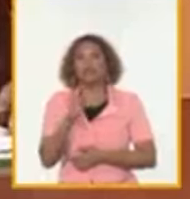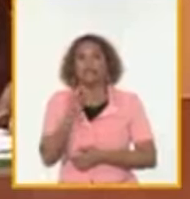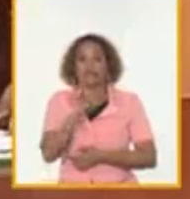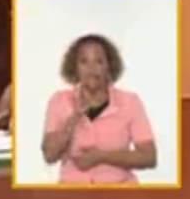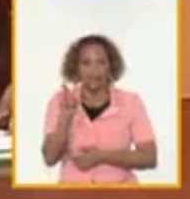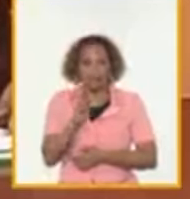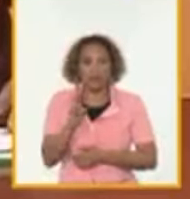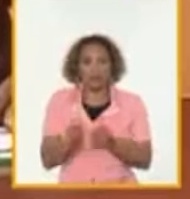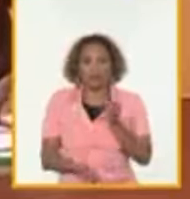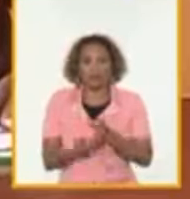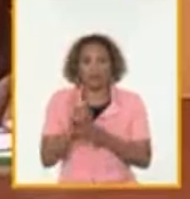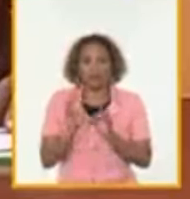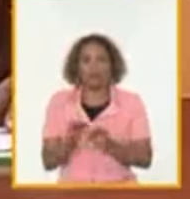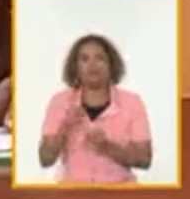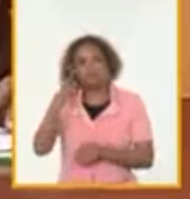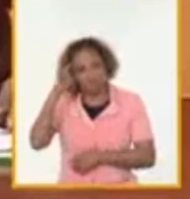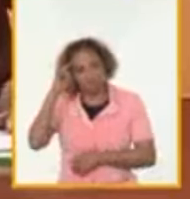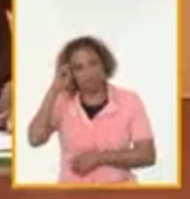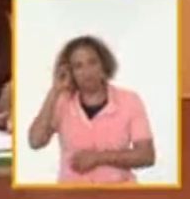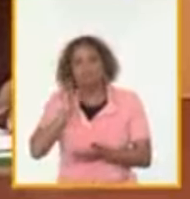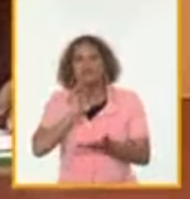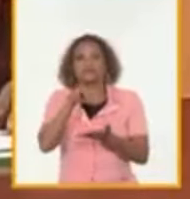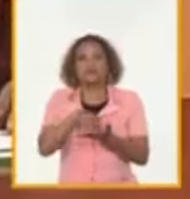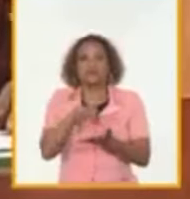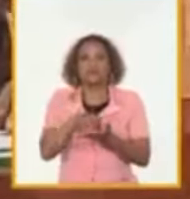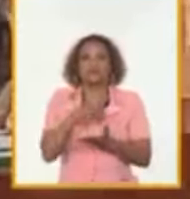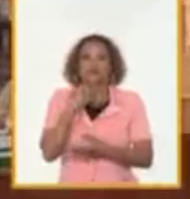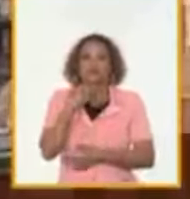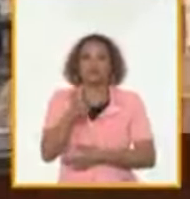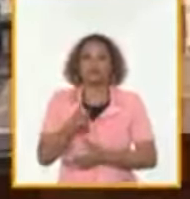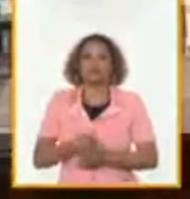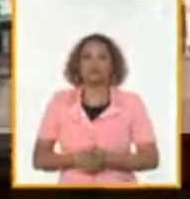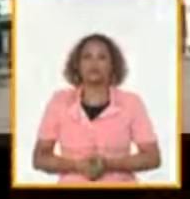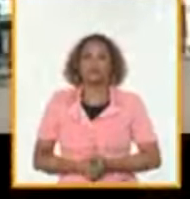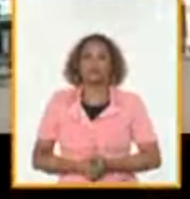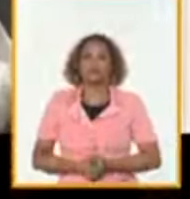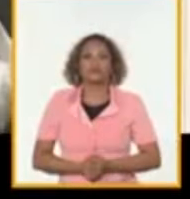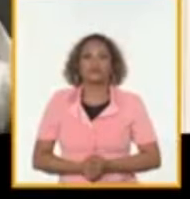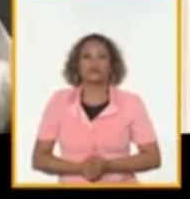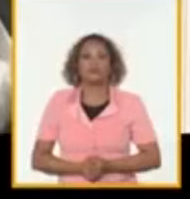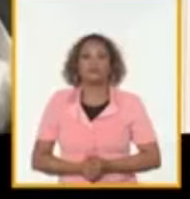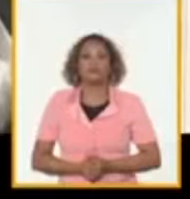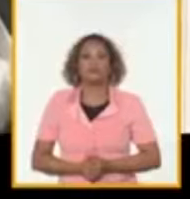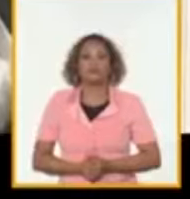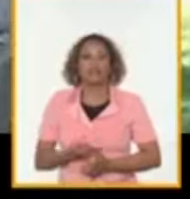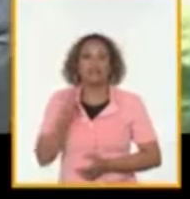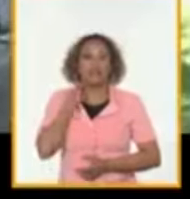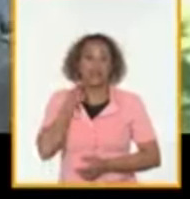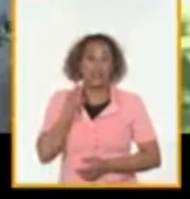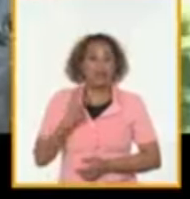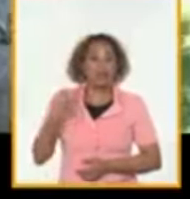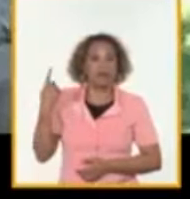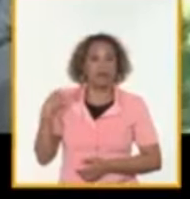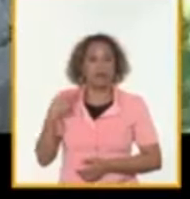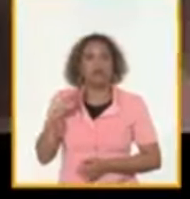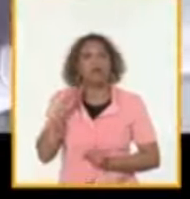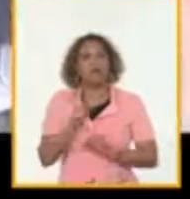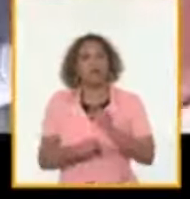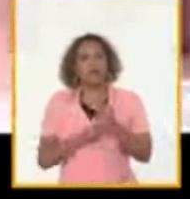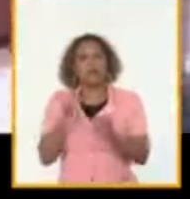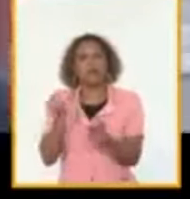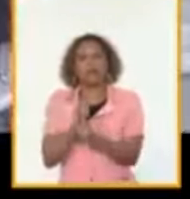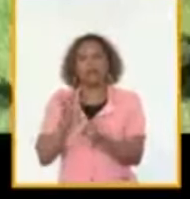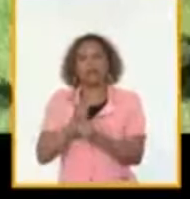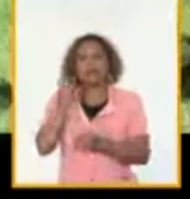que eh También es una ciudad en losev acá de de la provincia y bueno nosotros desde el año pasado hemos estado ya trabajando y